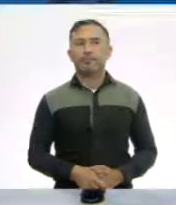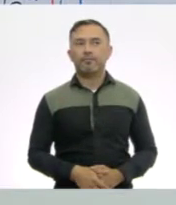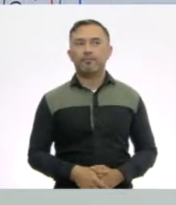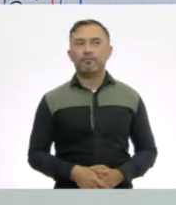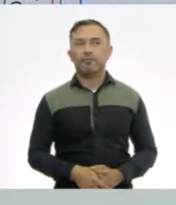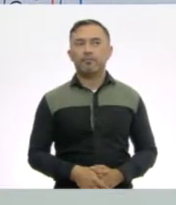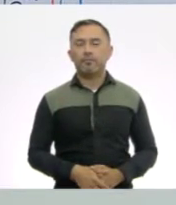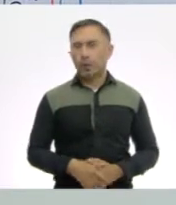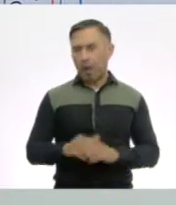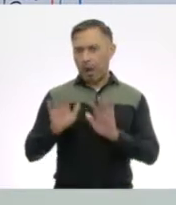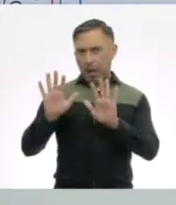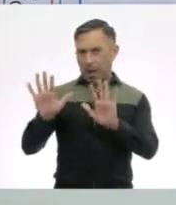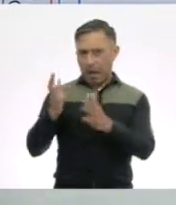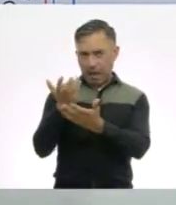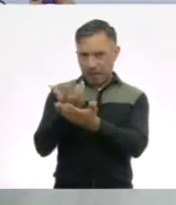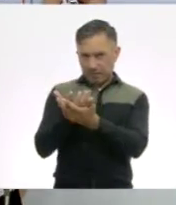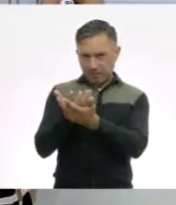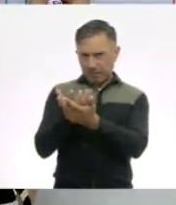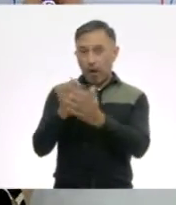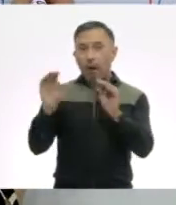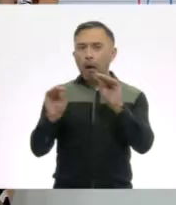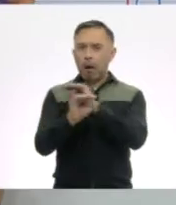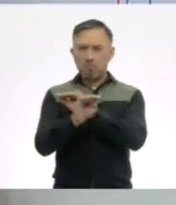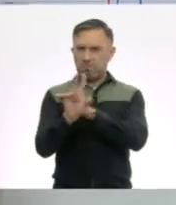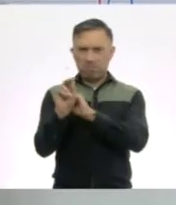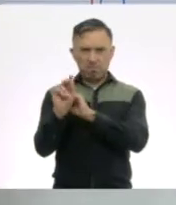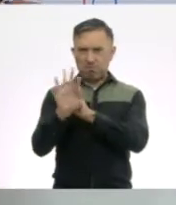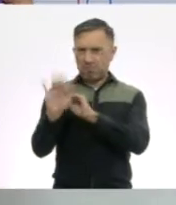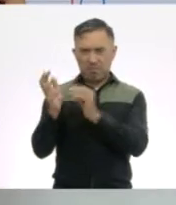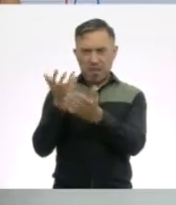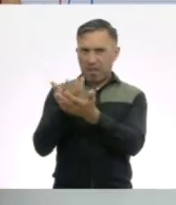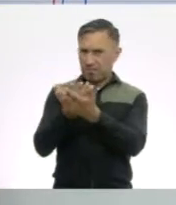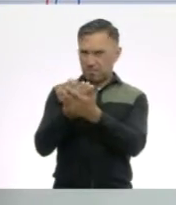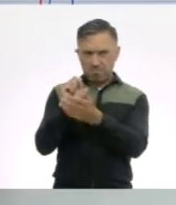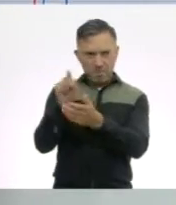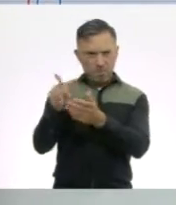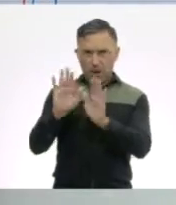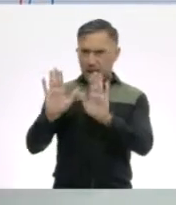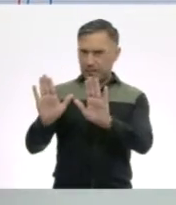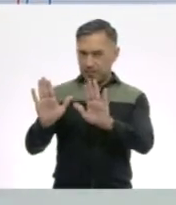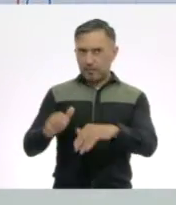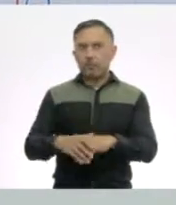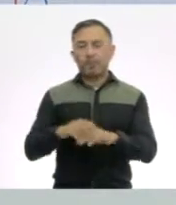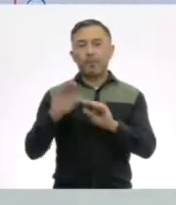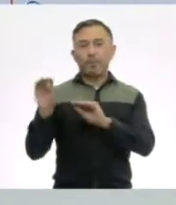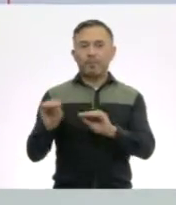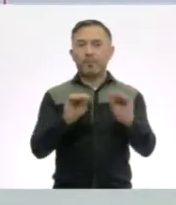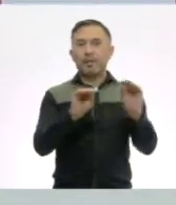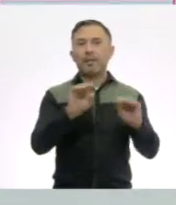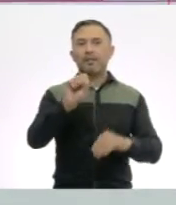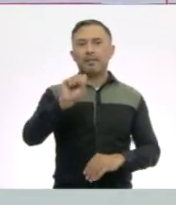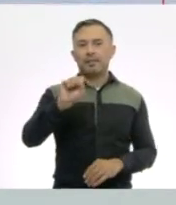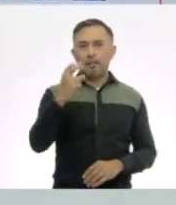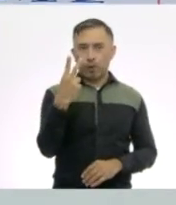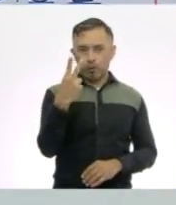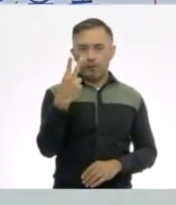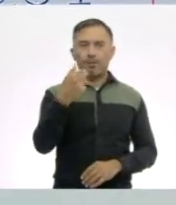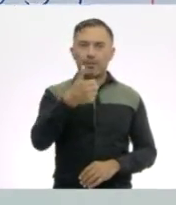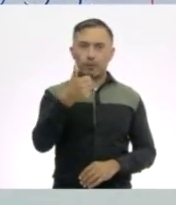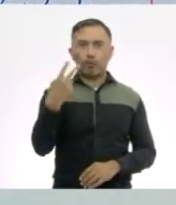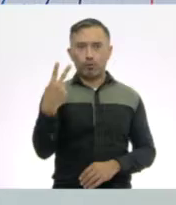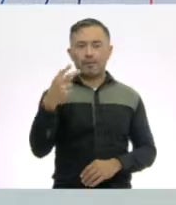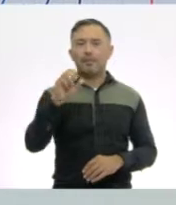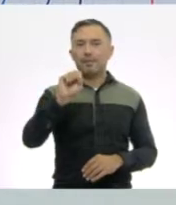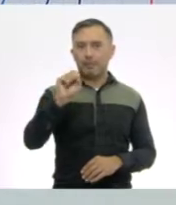Y los voy a dejar también en ese orden. En el orden en el que salieron. por mes, 62 centésimos.